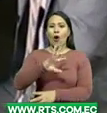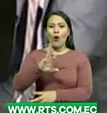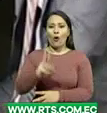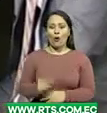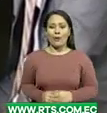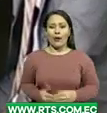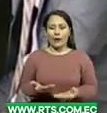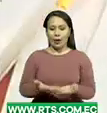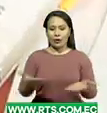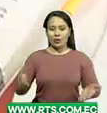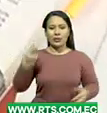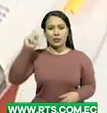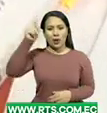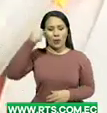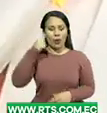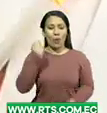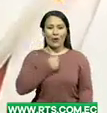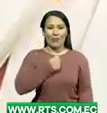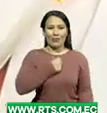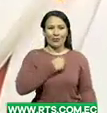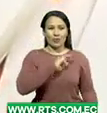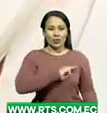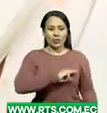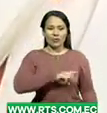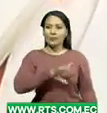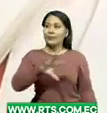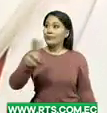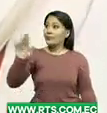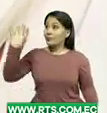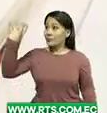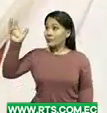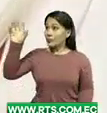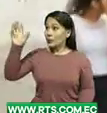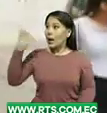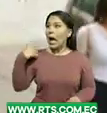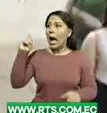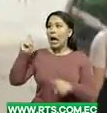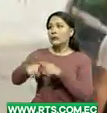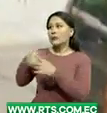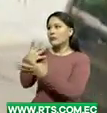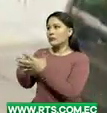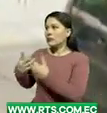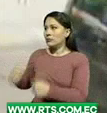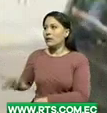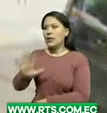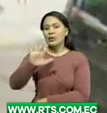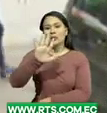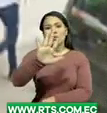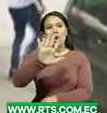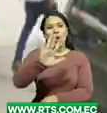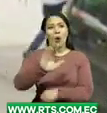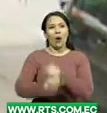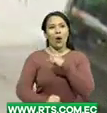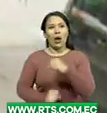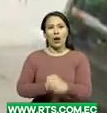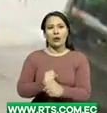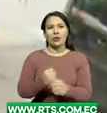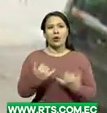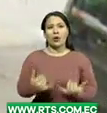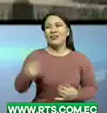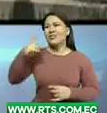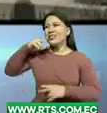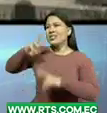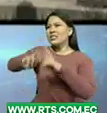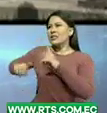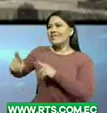de bienes públicos, cuya pena, según el COEP, podría llegar a 5 años. Se han dado efectivamente un concurso de